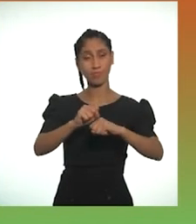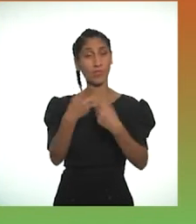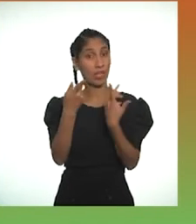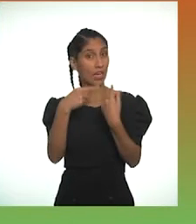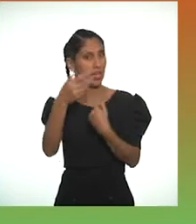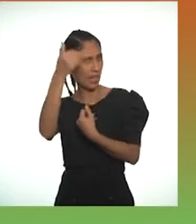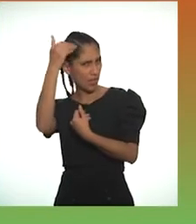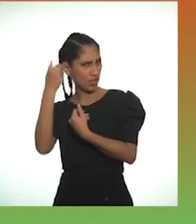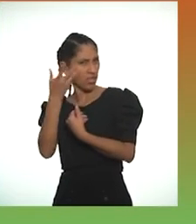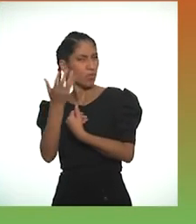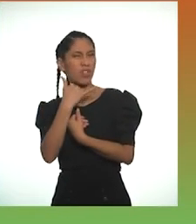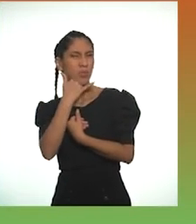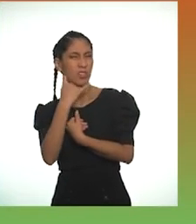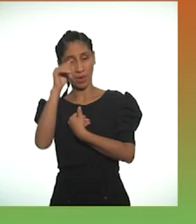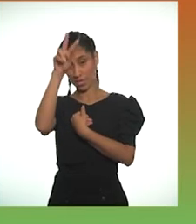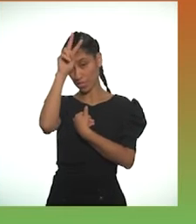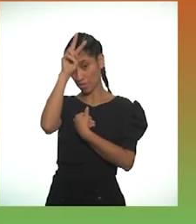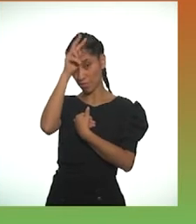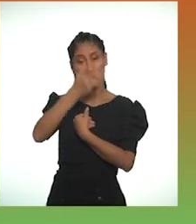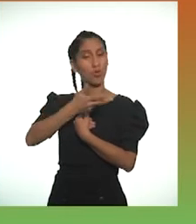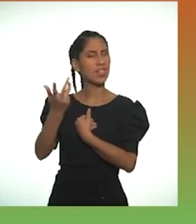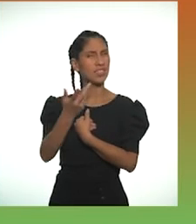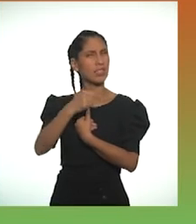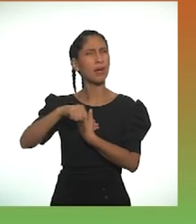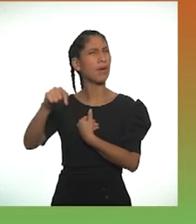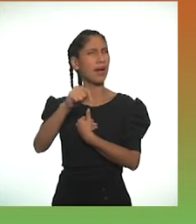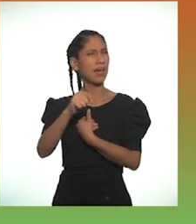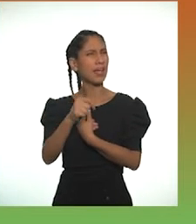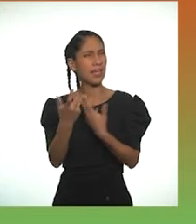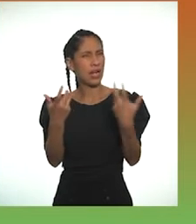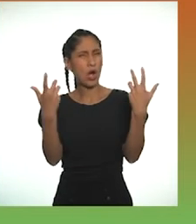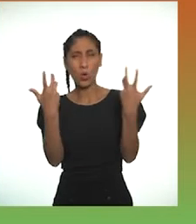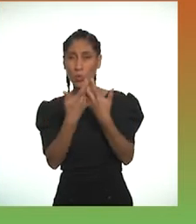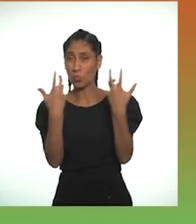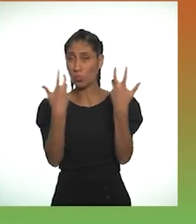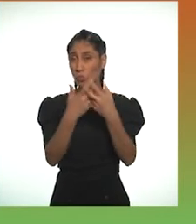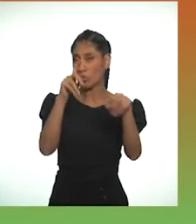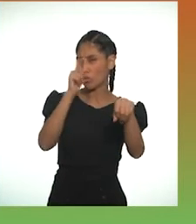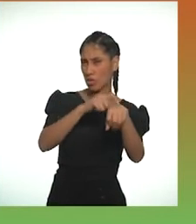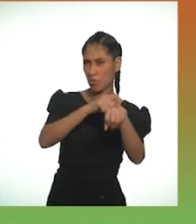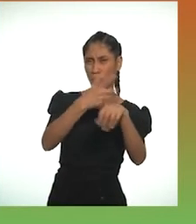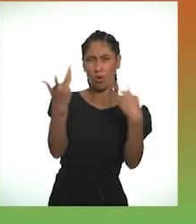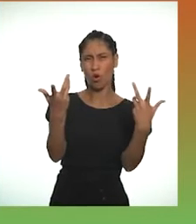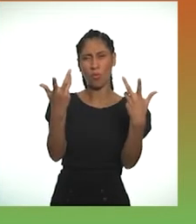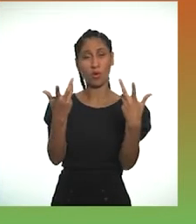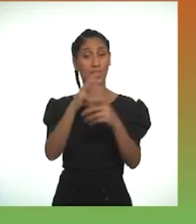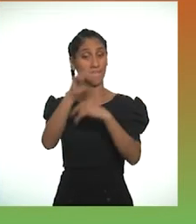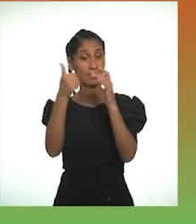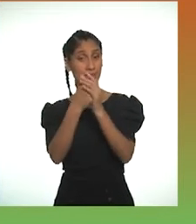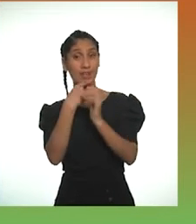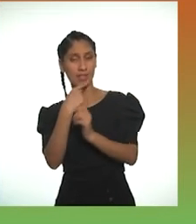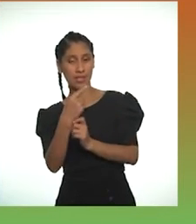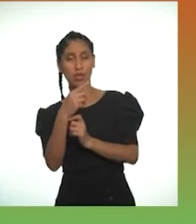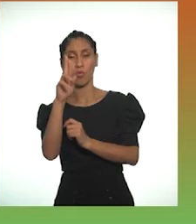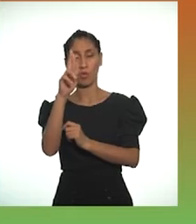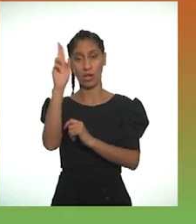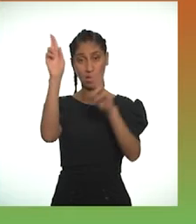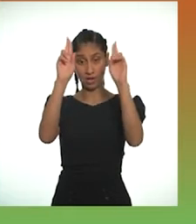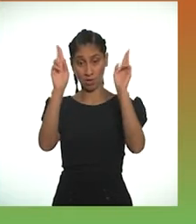esa época, el Perú se encontraba en un periodo que ahora se le conoce como la